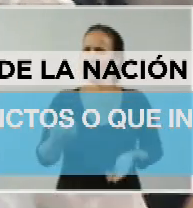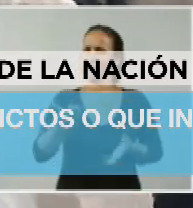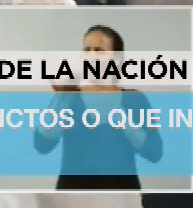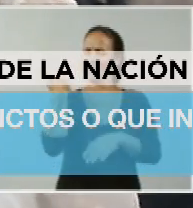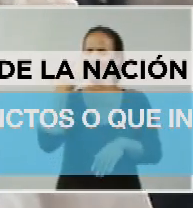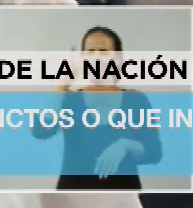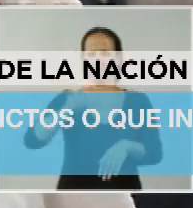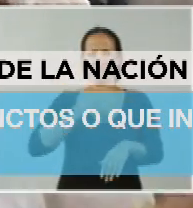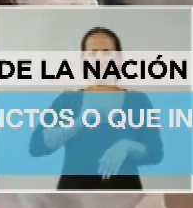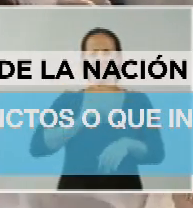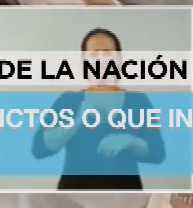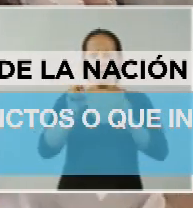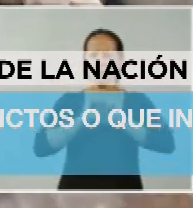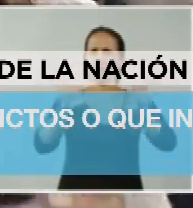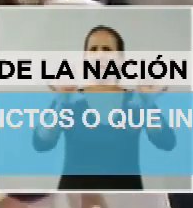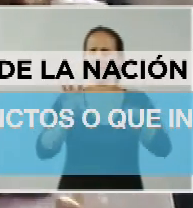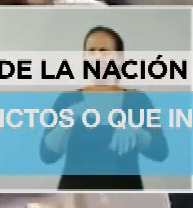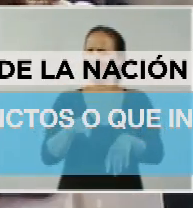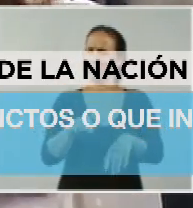no son casualidad, porque